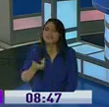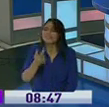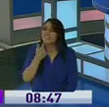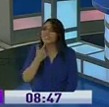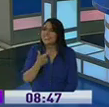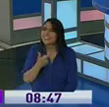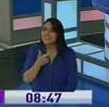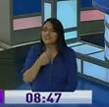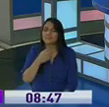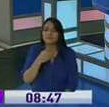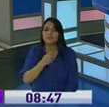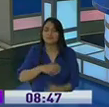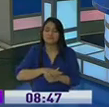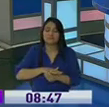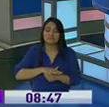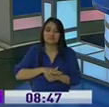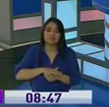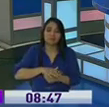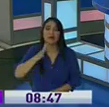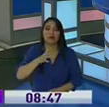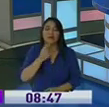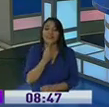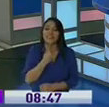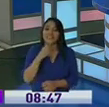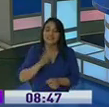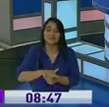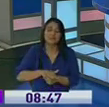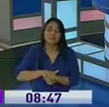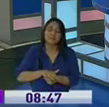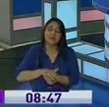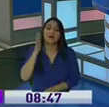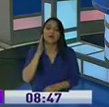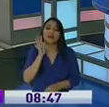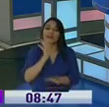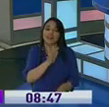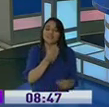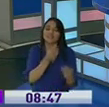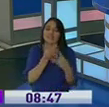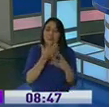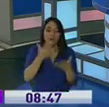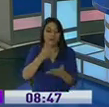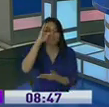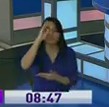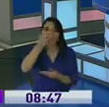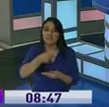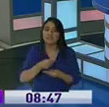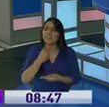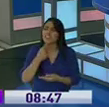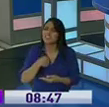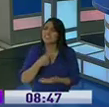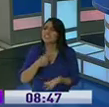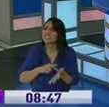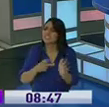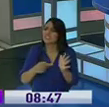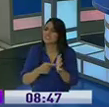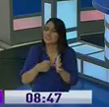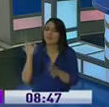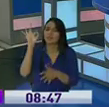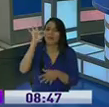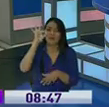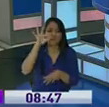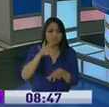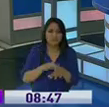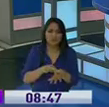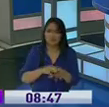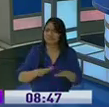Yo también me quedé. Eso es lo que dice. Ese es el reporte que nos ha pasado el Capi Peseta. No sabemos qué es el mosco. Con los baches, ¿no?